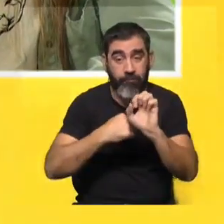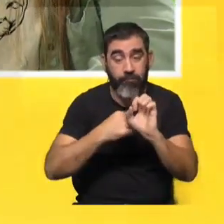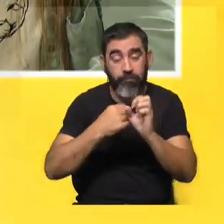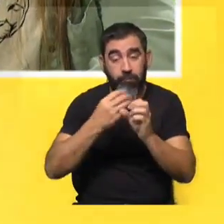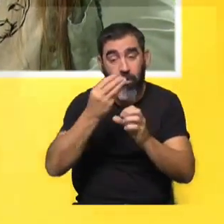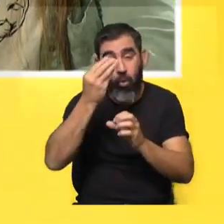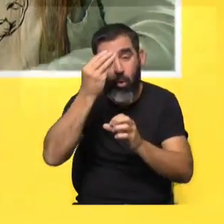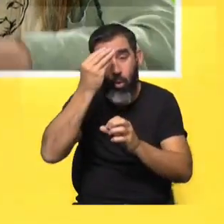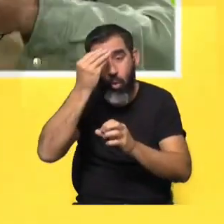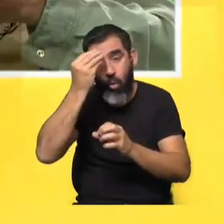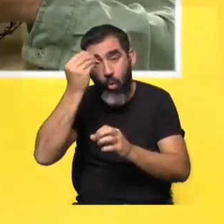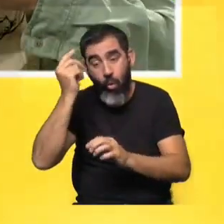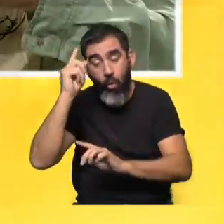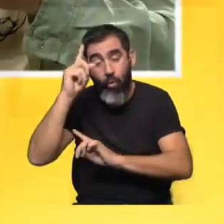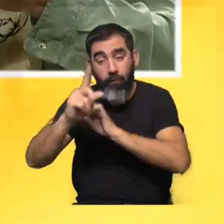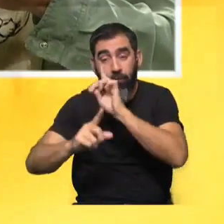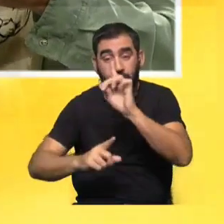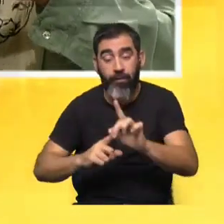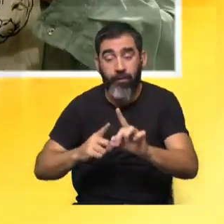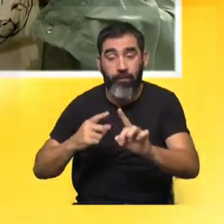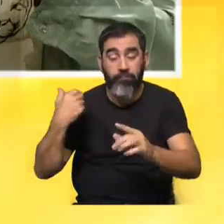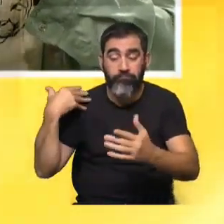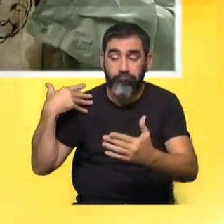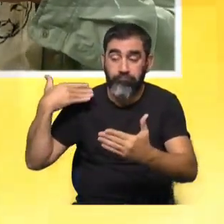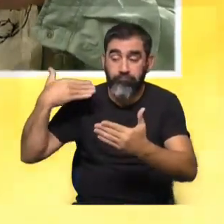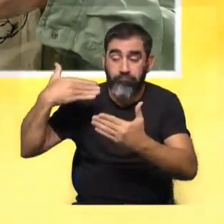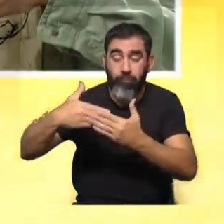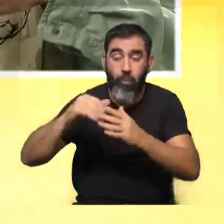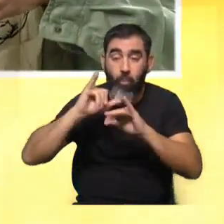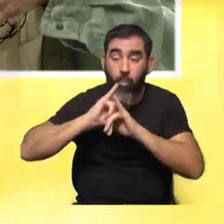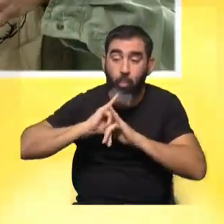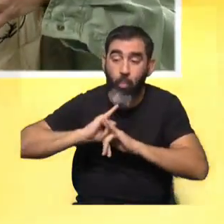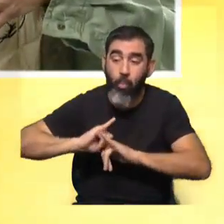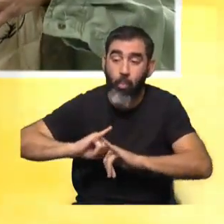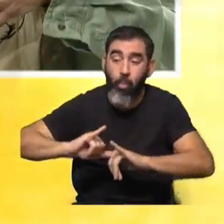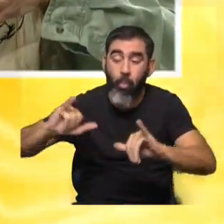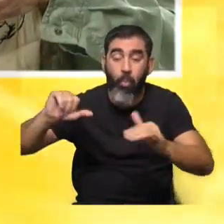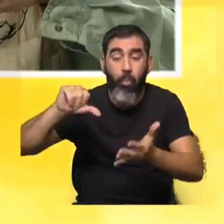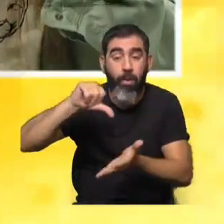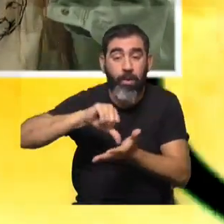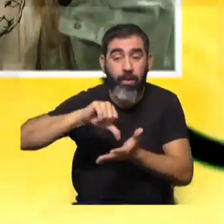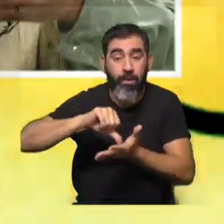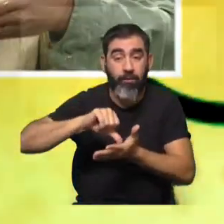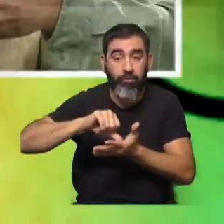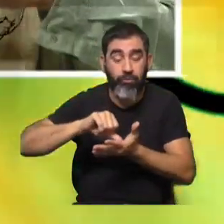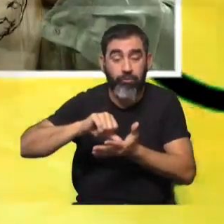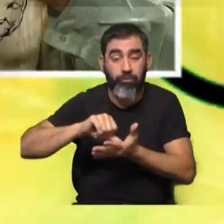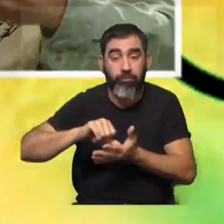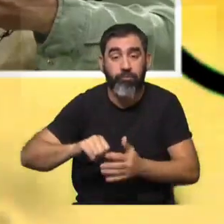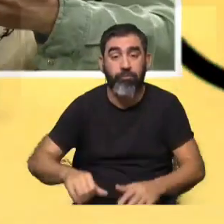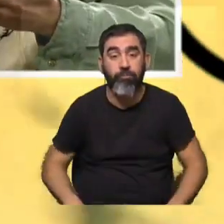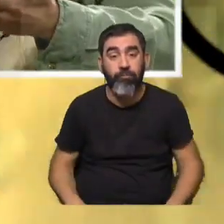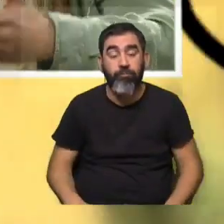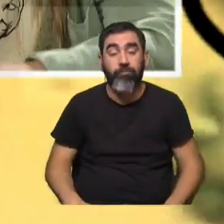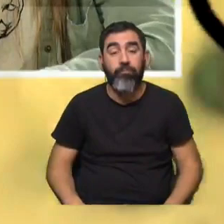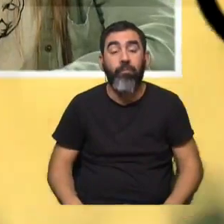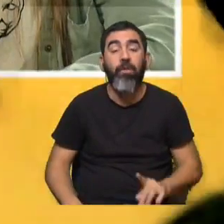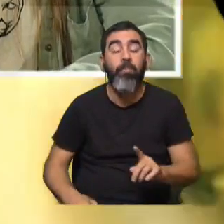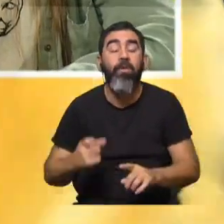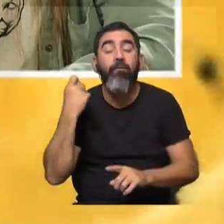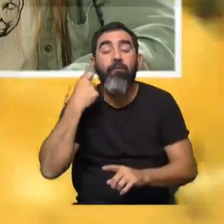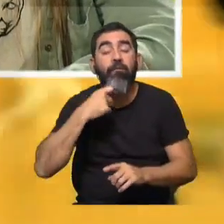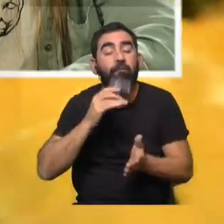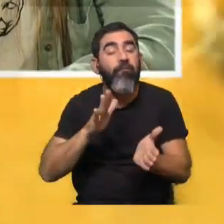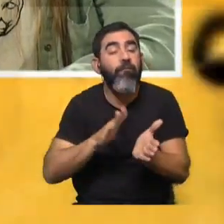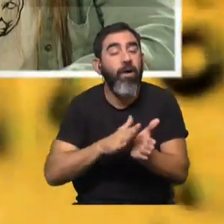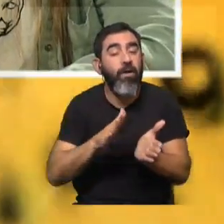olvidando, digamos, a lo largo de la historia de las publicaciones mastozoológicas del país. En un momento aparecía. También por se falta de registraba. pruebas reales, era Sí.